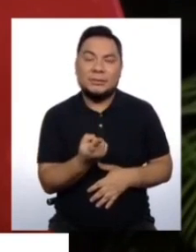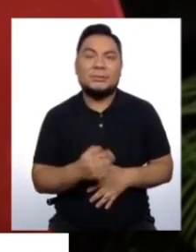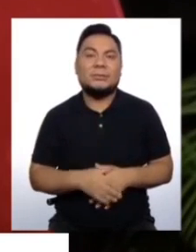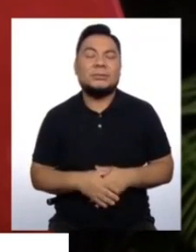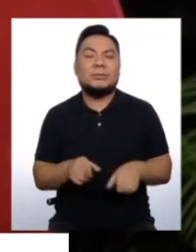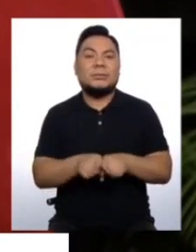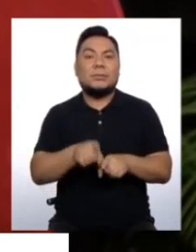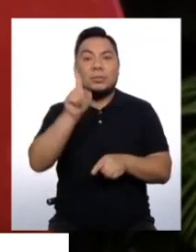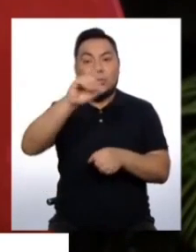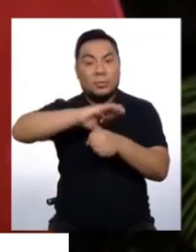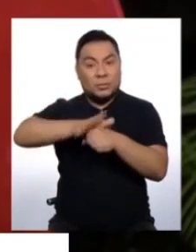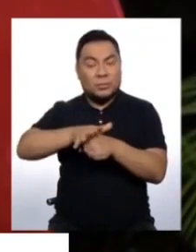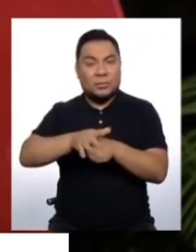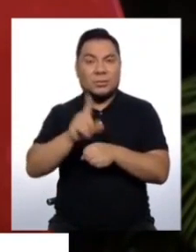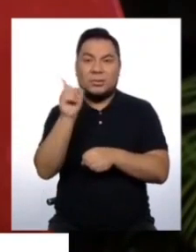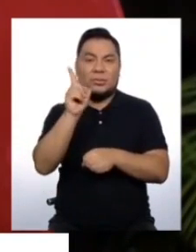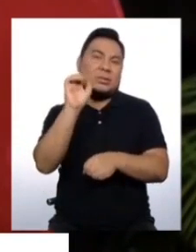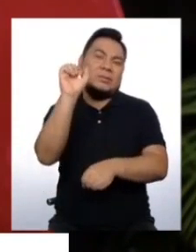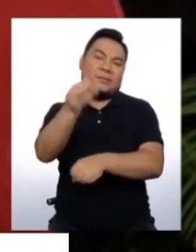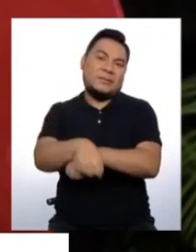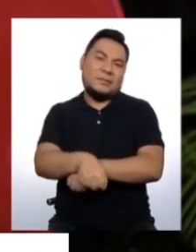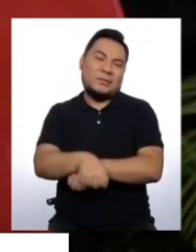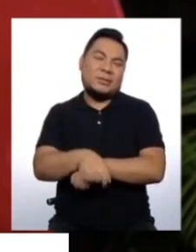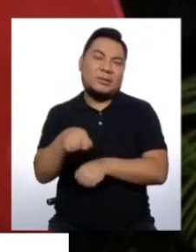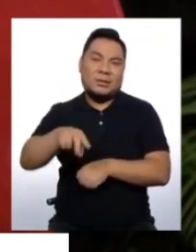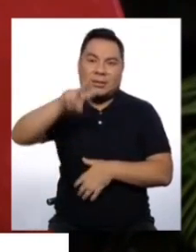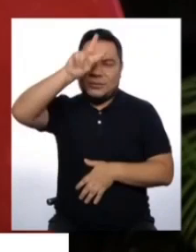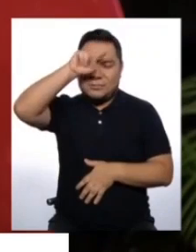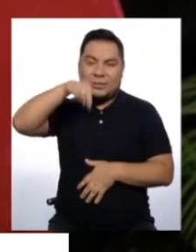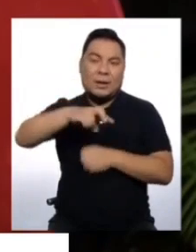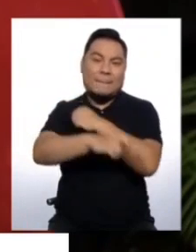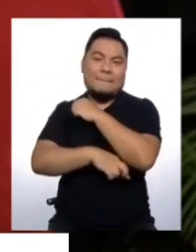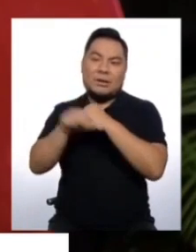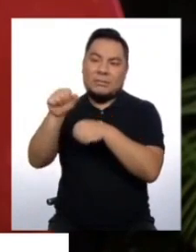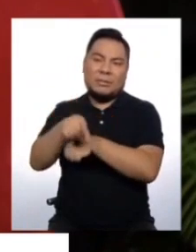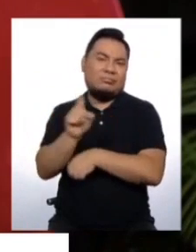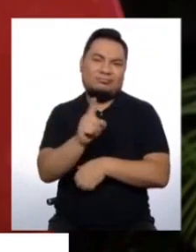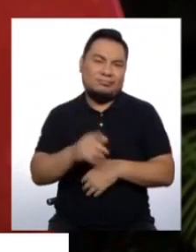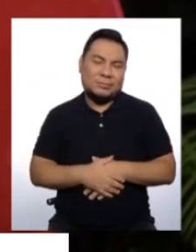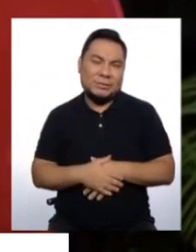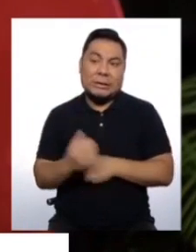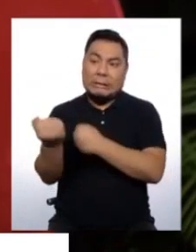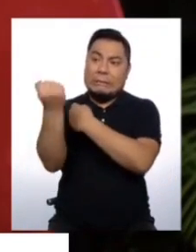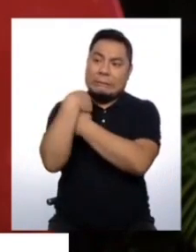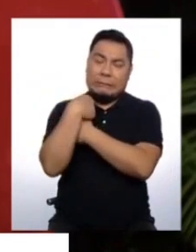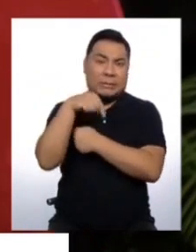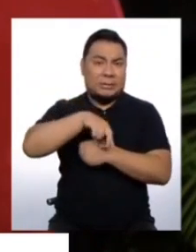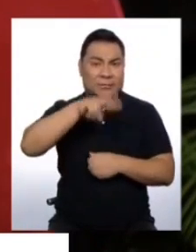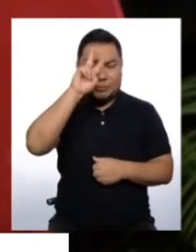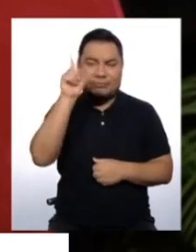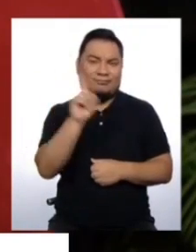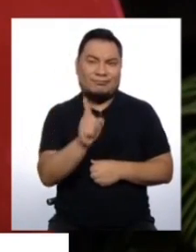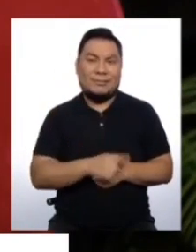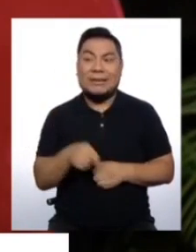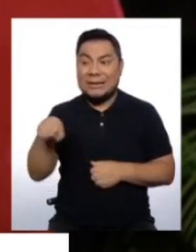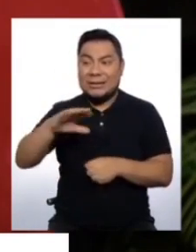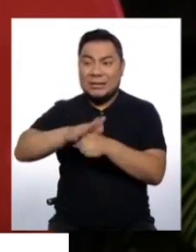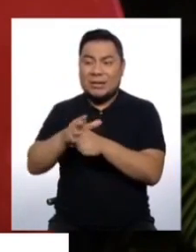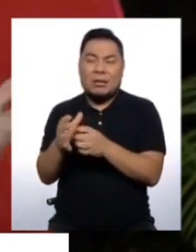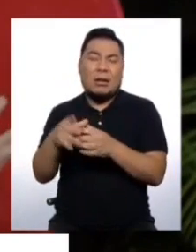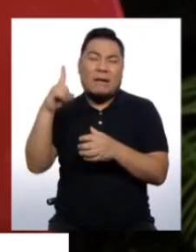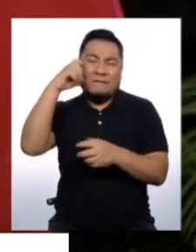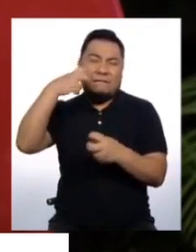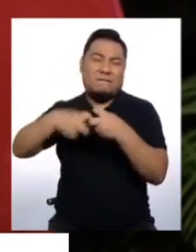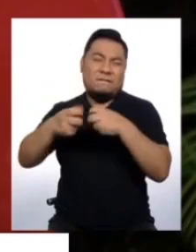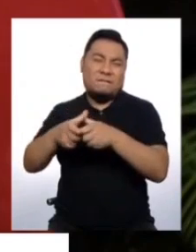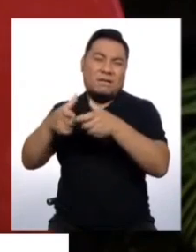de que un virus no va a vencer a un país, que un virus, por complejo que sea, no nos va a ganar. Y